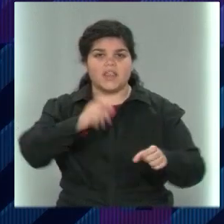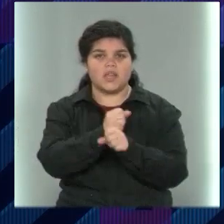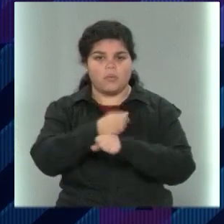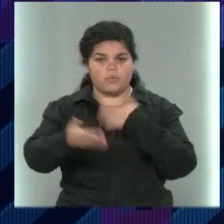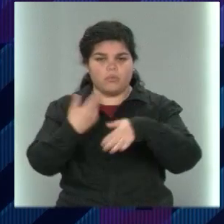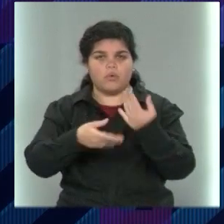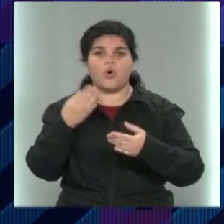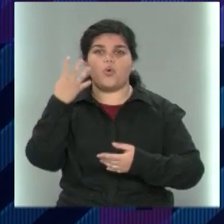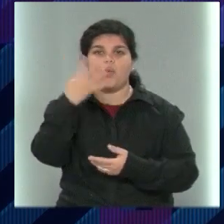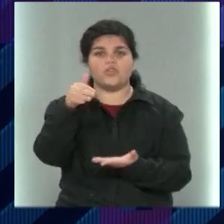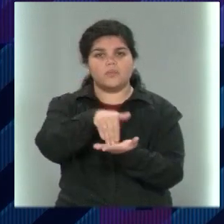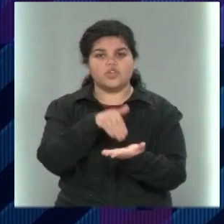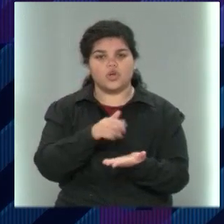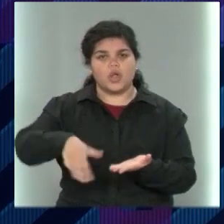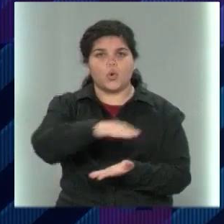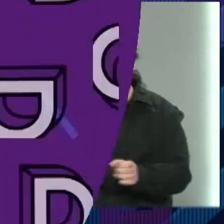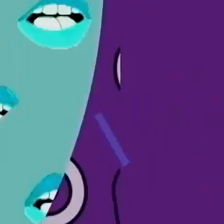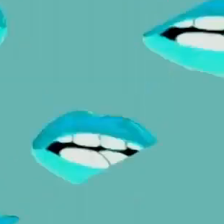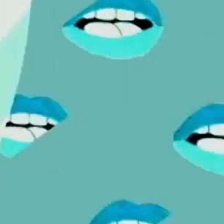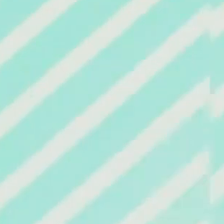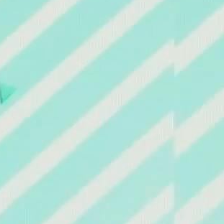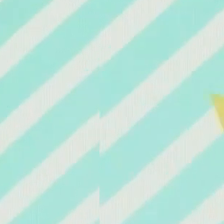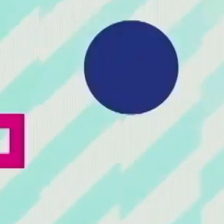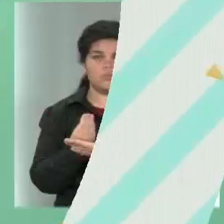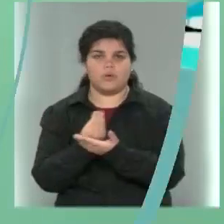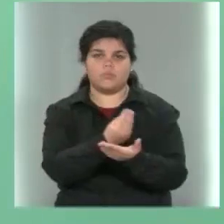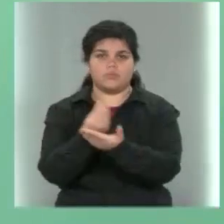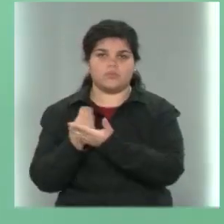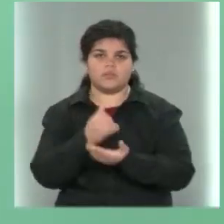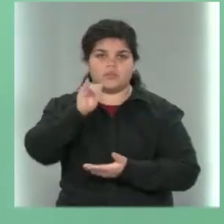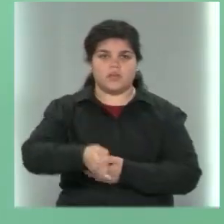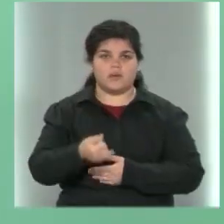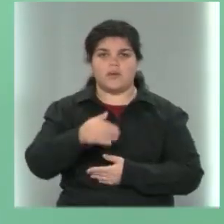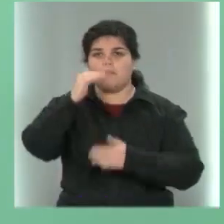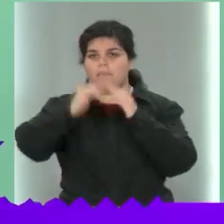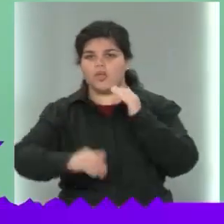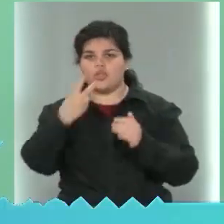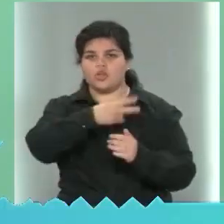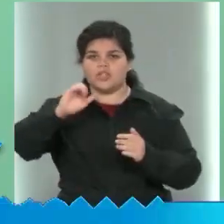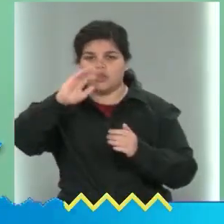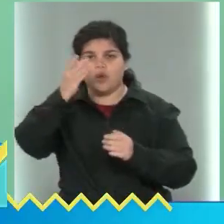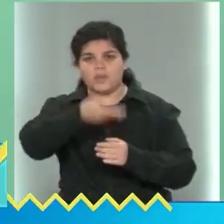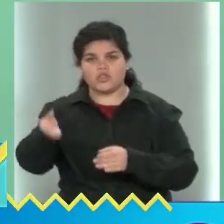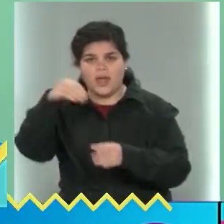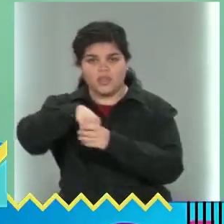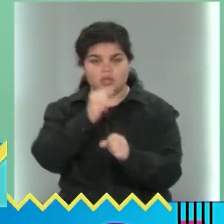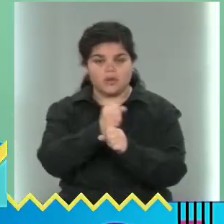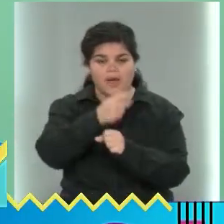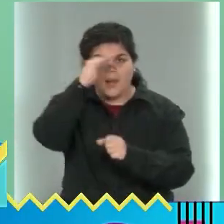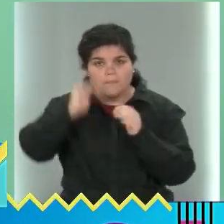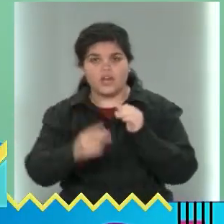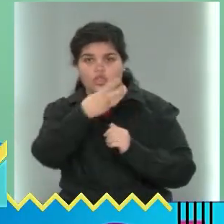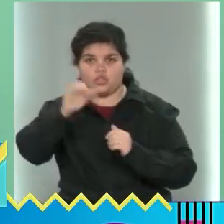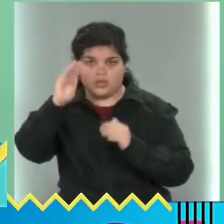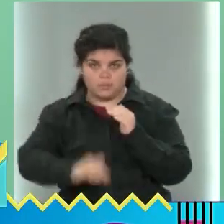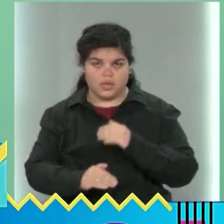más de 4 millones de puestos de trabajo con plantillas de menos de 200 empleados. De esta manera damos de alguna forma un